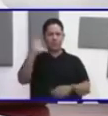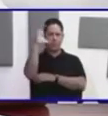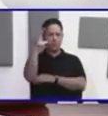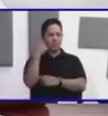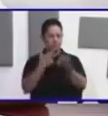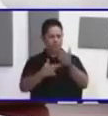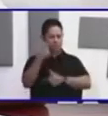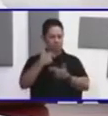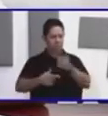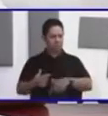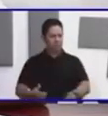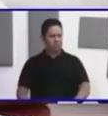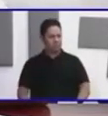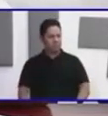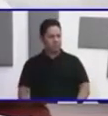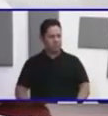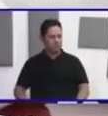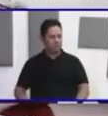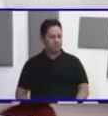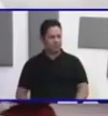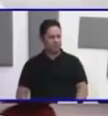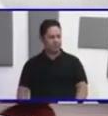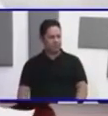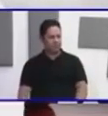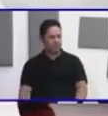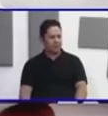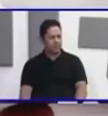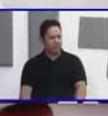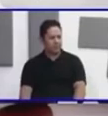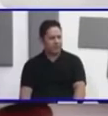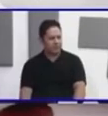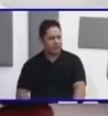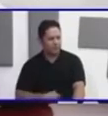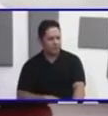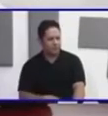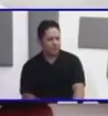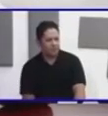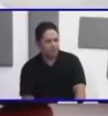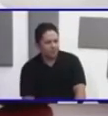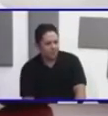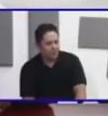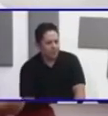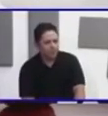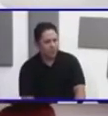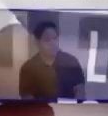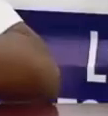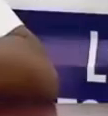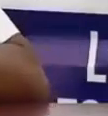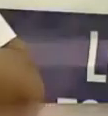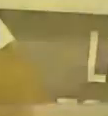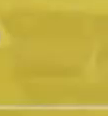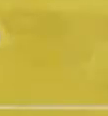mostrando sin que me enfoquen a mí, sino vayamos mostrando a ver si la tienen allí. Es la presentación de las UCIs